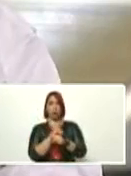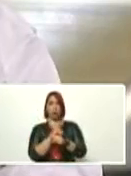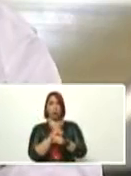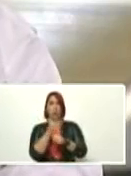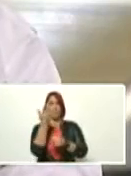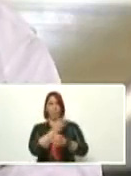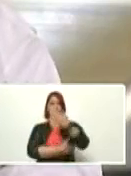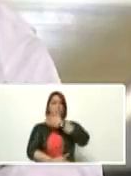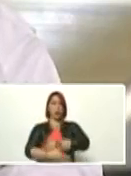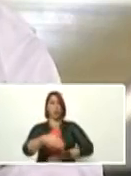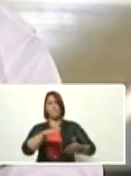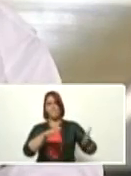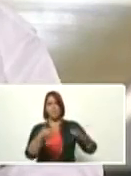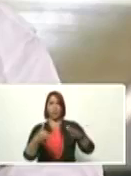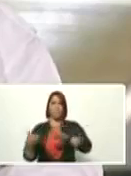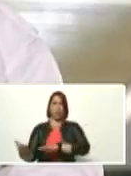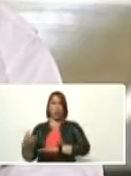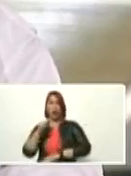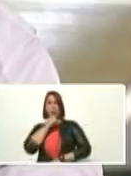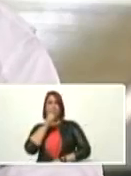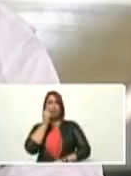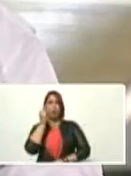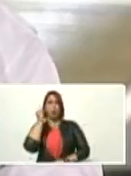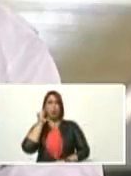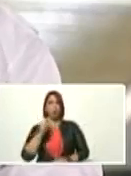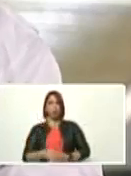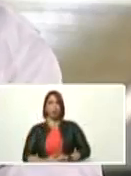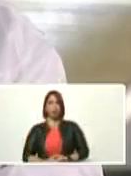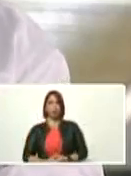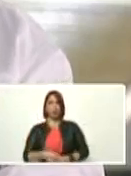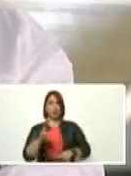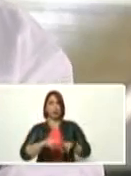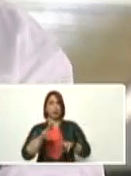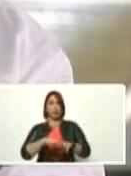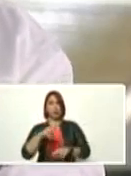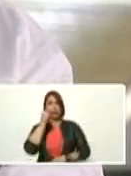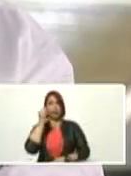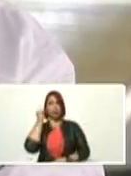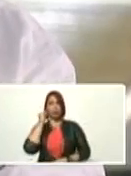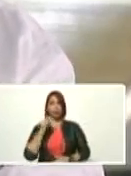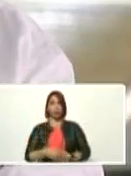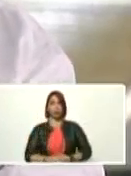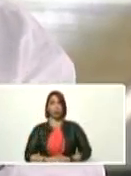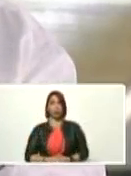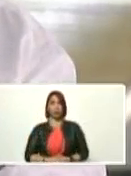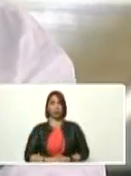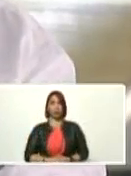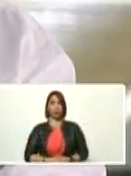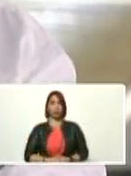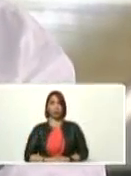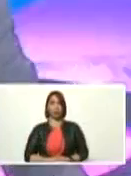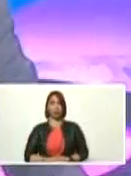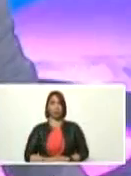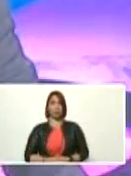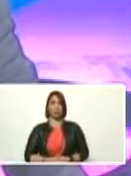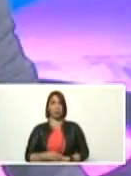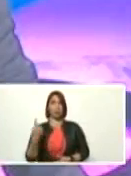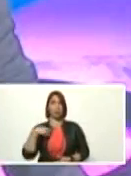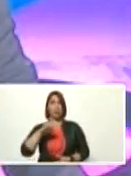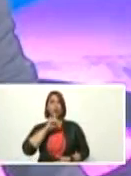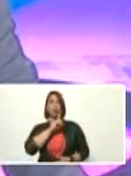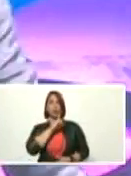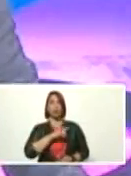descuartizó y mató a abuelos, a abuelas, a niños y niñas, ¿verdad? Tenía el